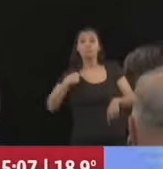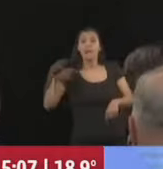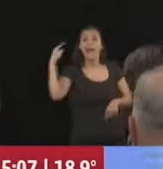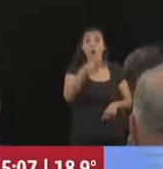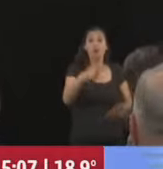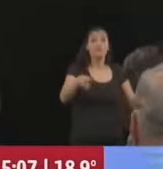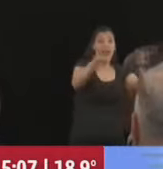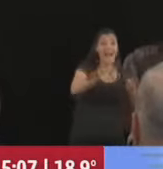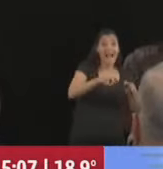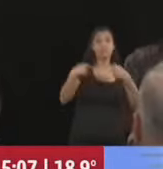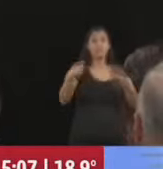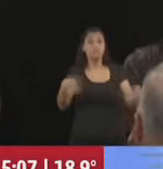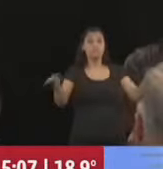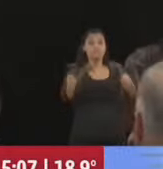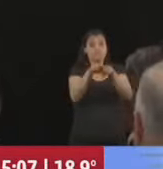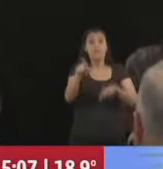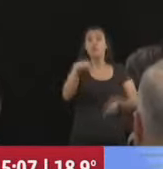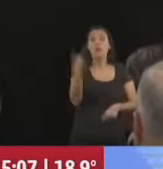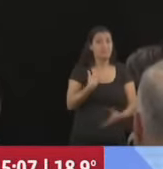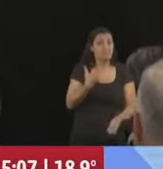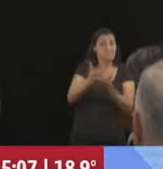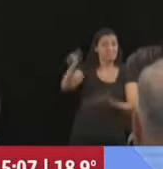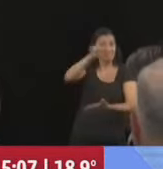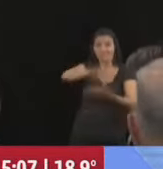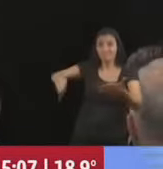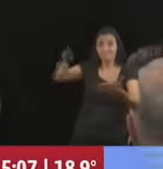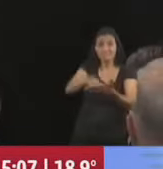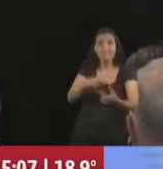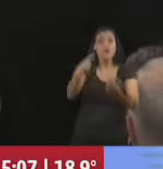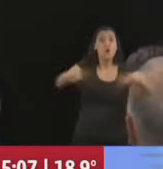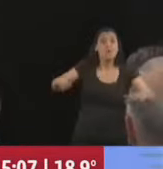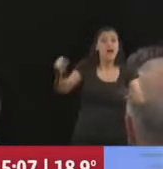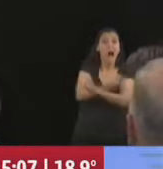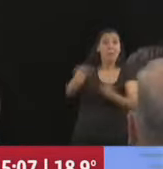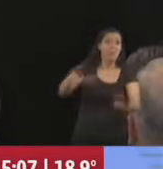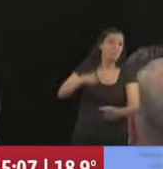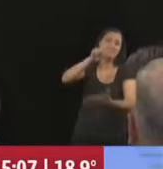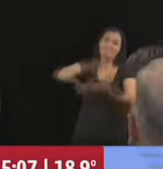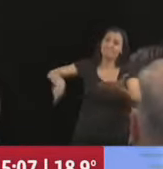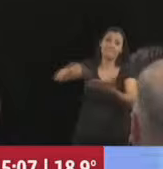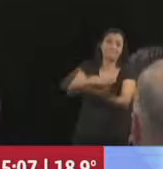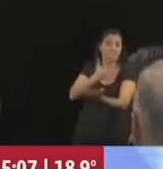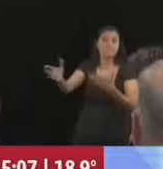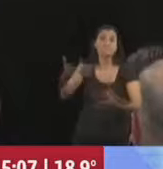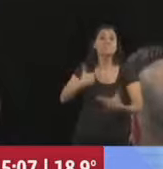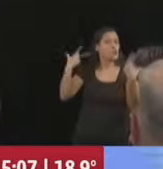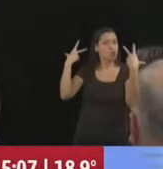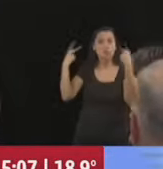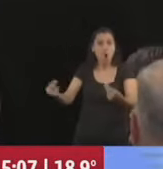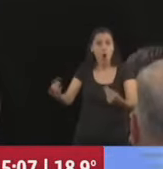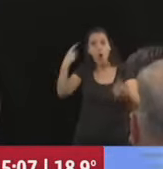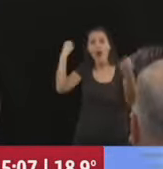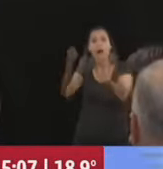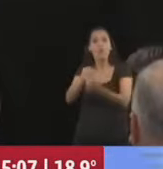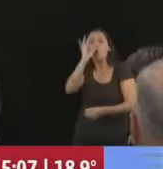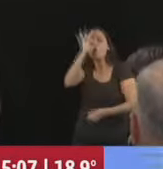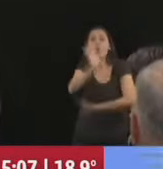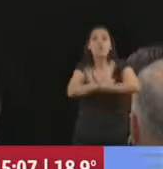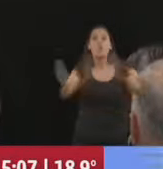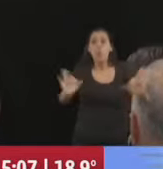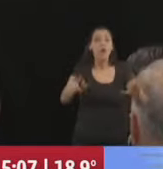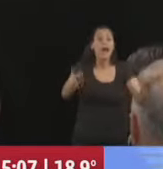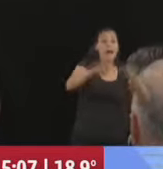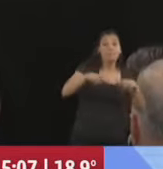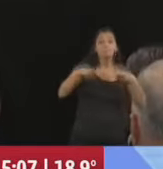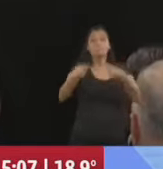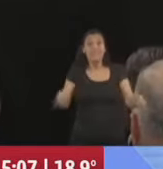muchísimo, en estos 6 meses. Nos la hemos arreglado solo. Nosotros tomamos una provincia que tenía déficit fiscal